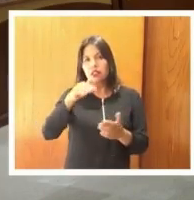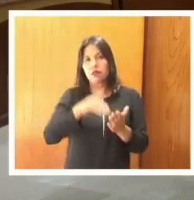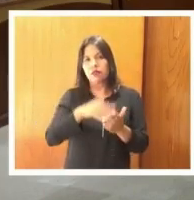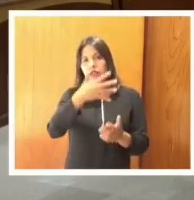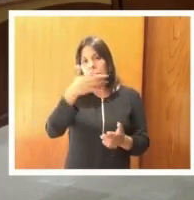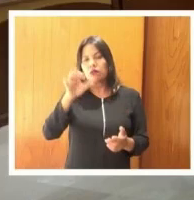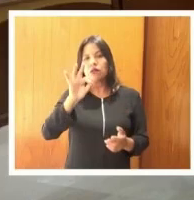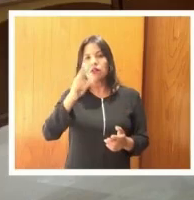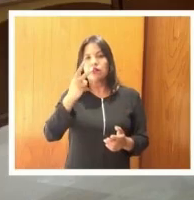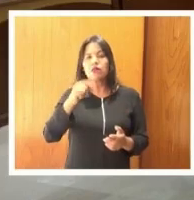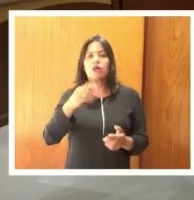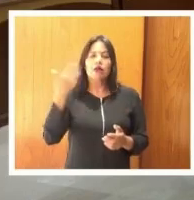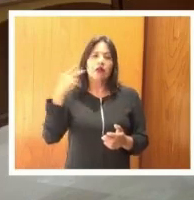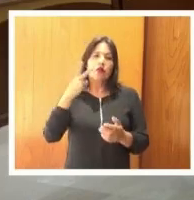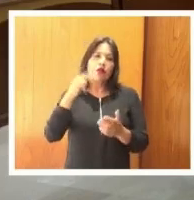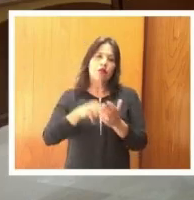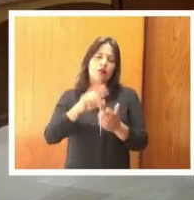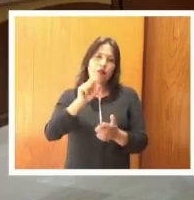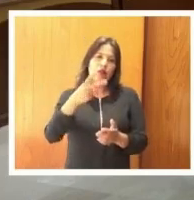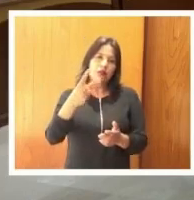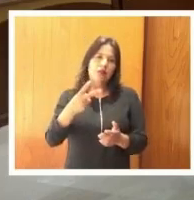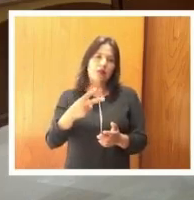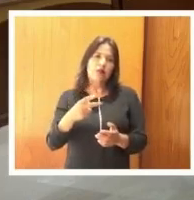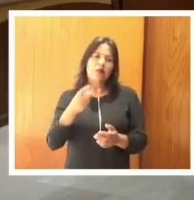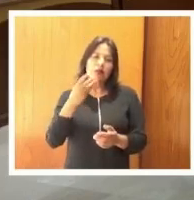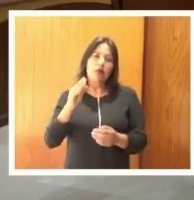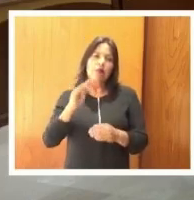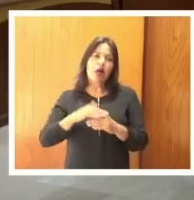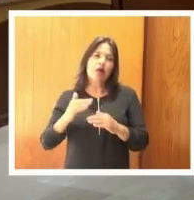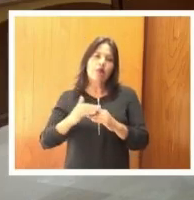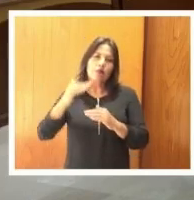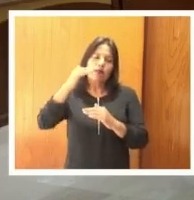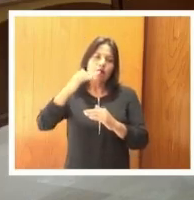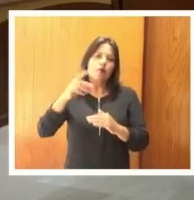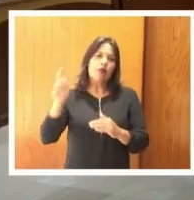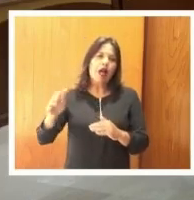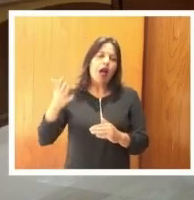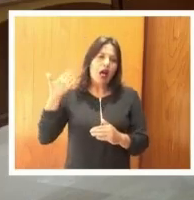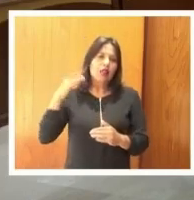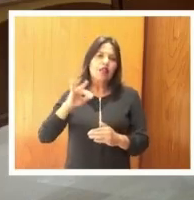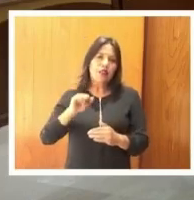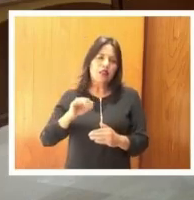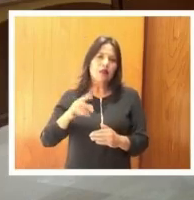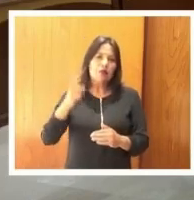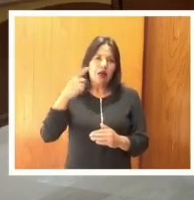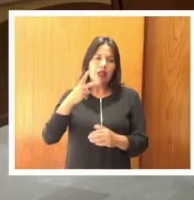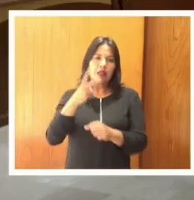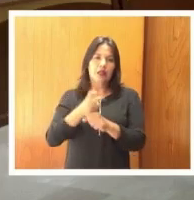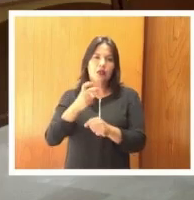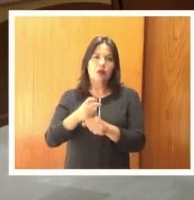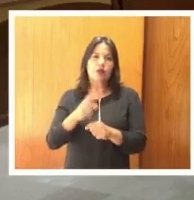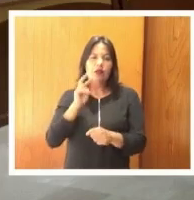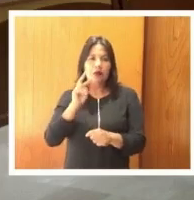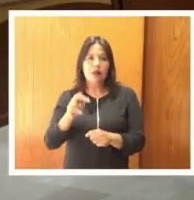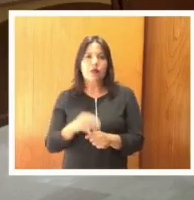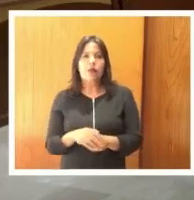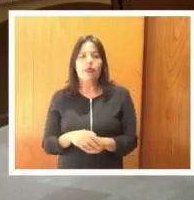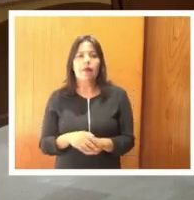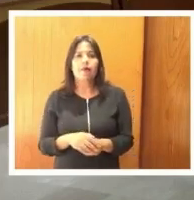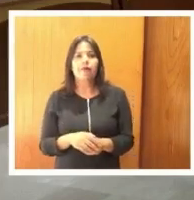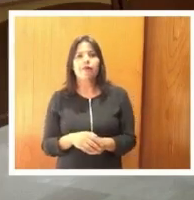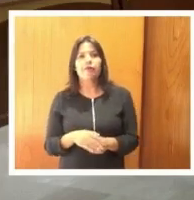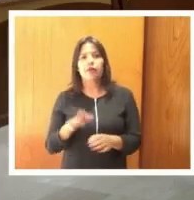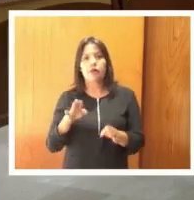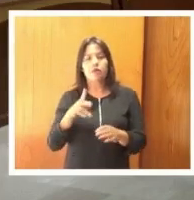17.548 de 2022 de la acumulación aprobada en la segunda sesión ordinaria a efecto de que se remita a la ponencia